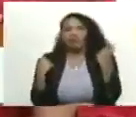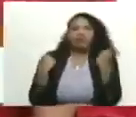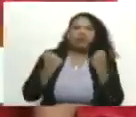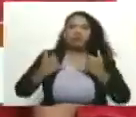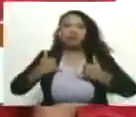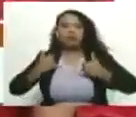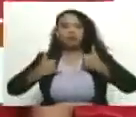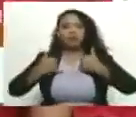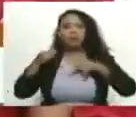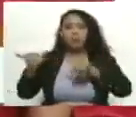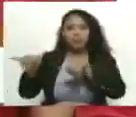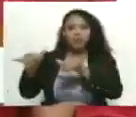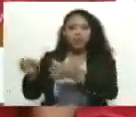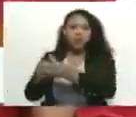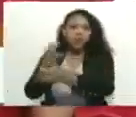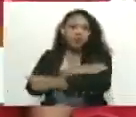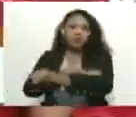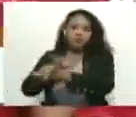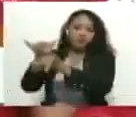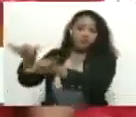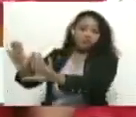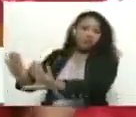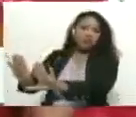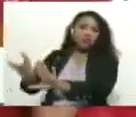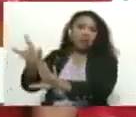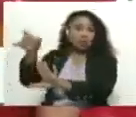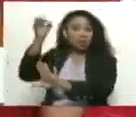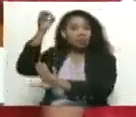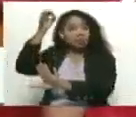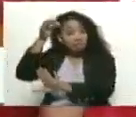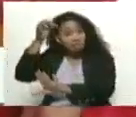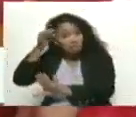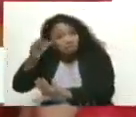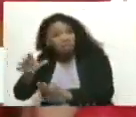¿verdad? Pónganse, que sigan creyendo ellos que